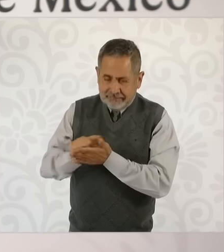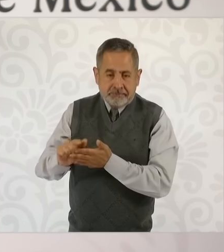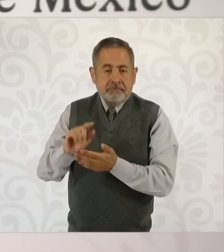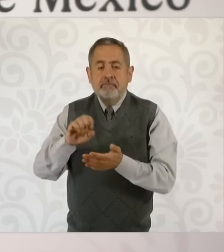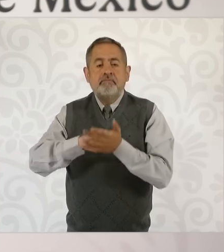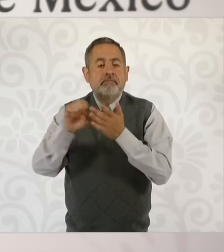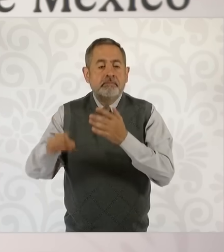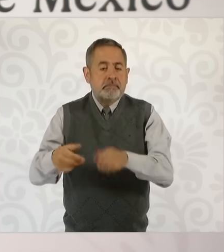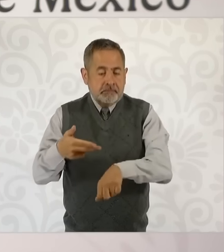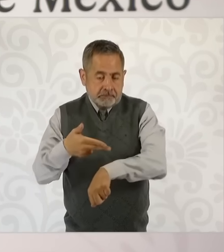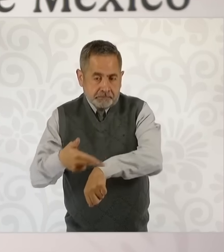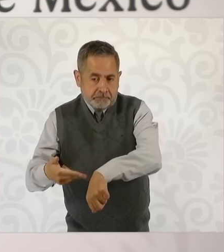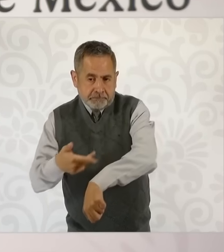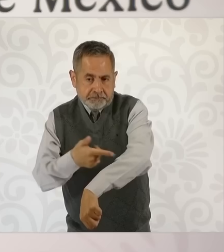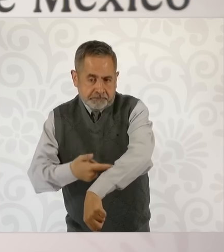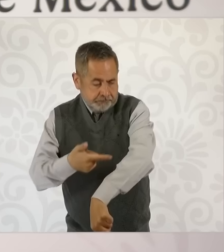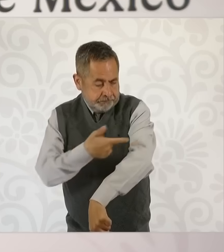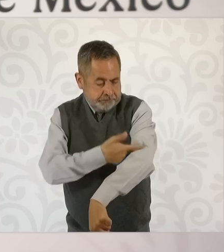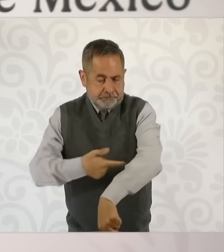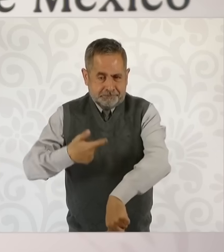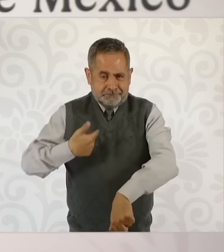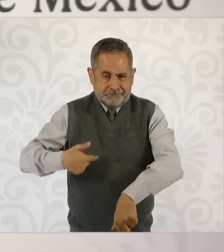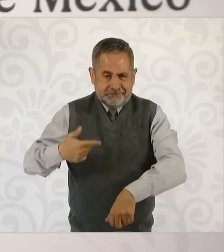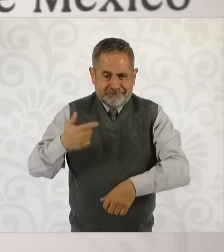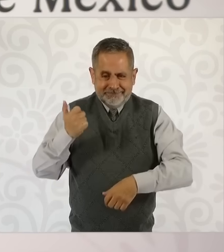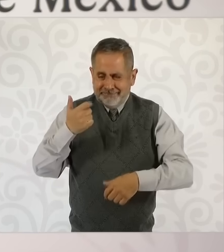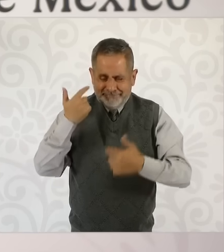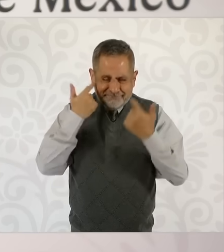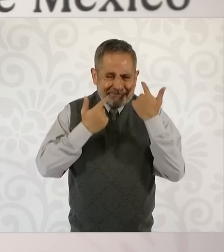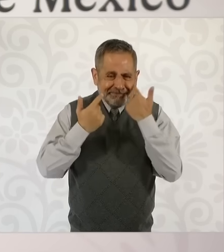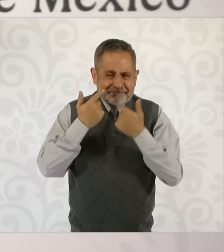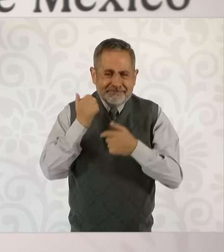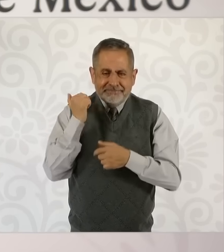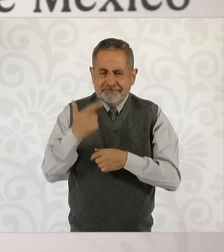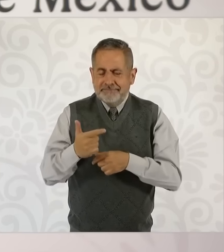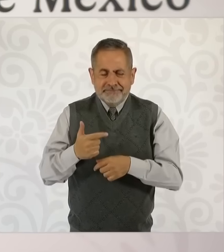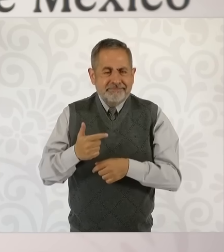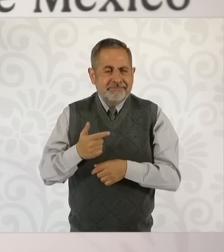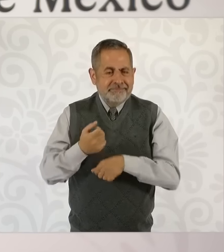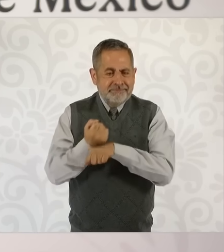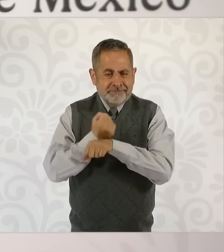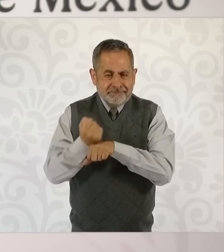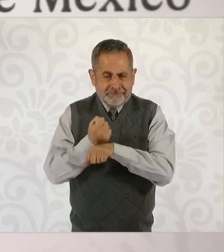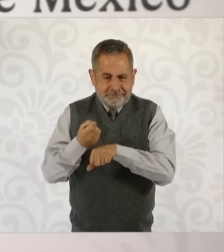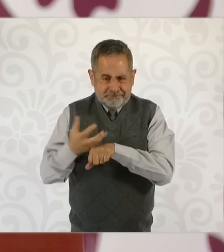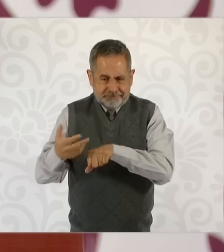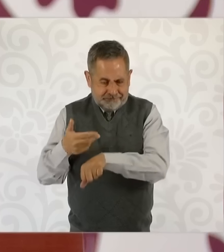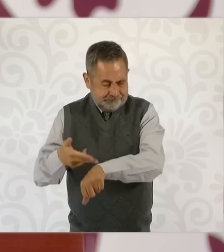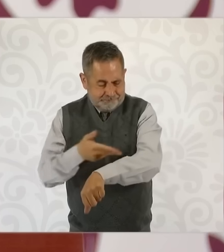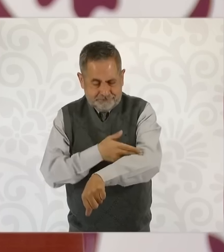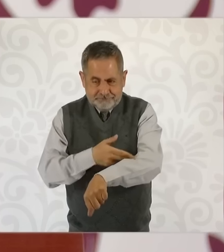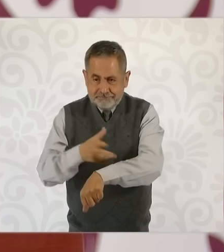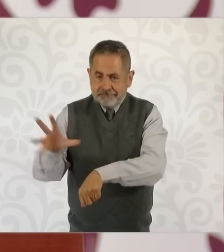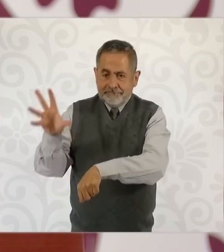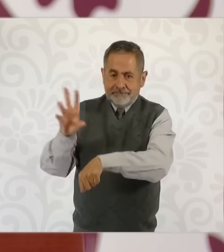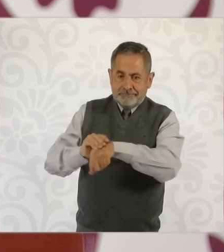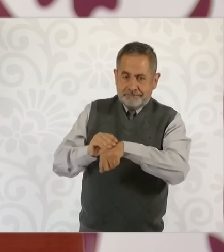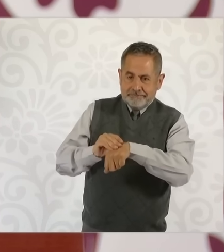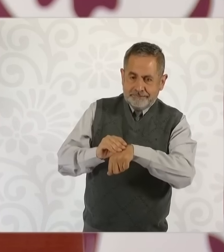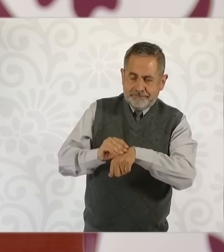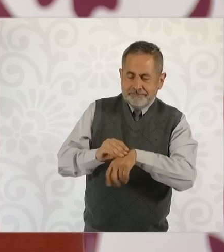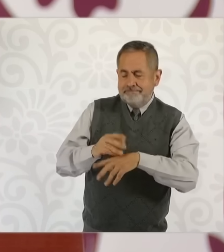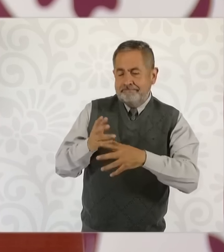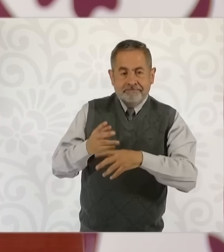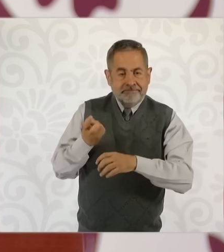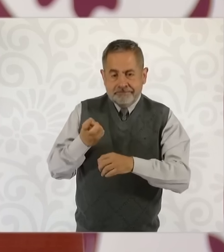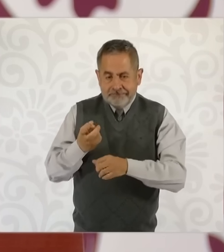herida, porque el contacto es a través de una herida que alguien se tiene que producir y tiene que ver con el aseo,